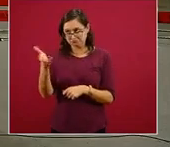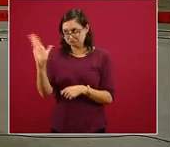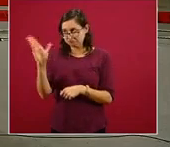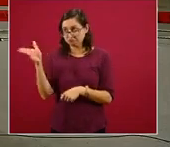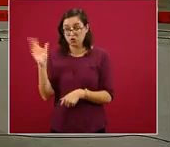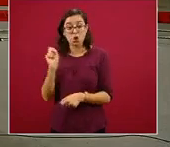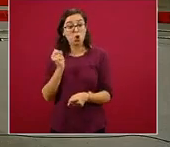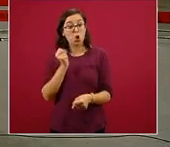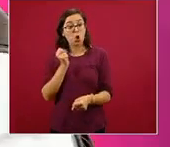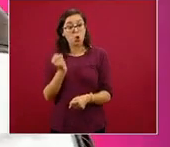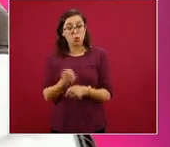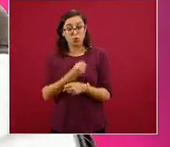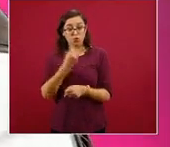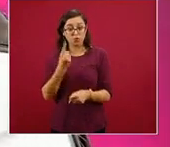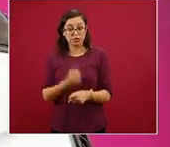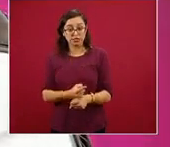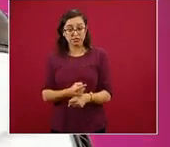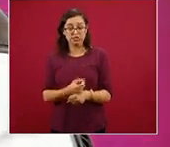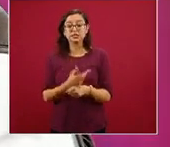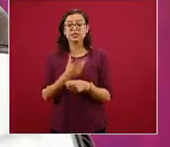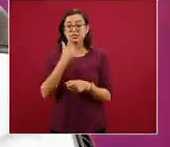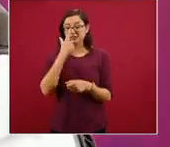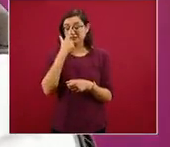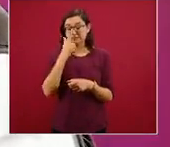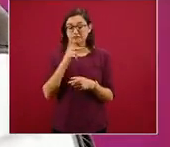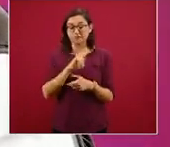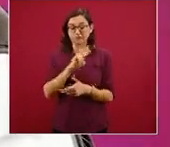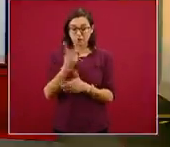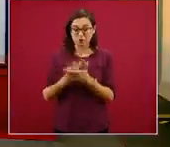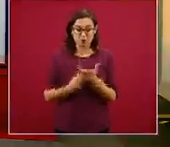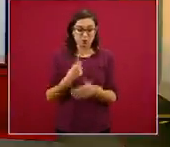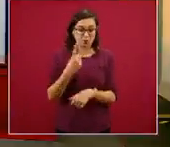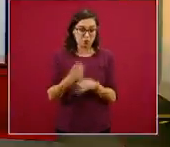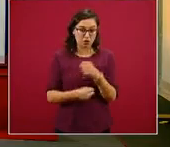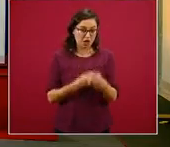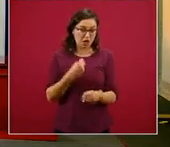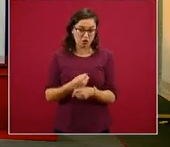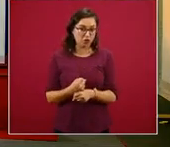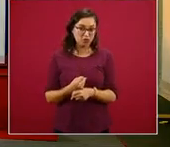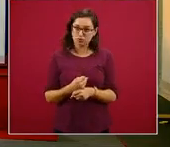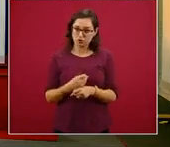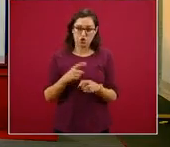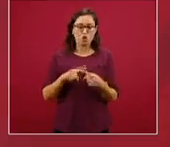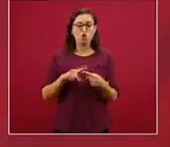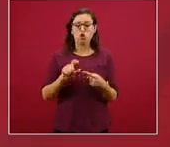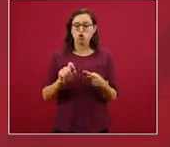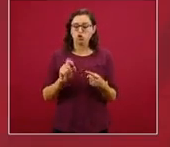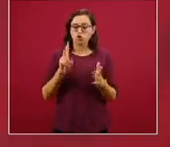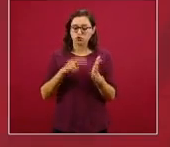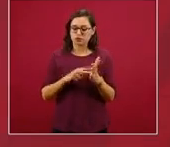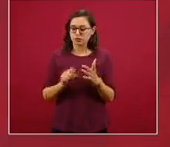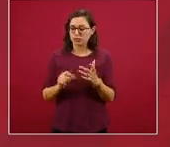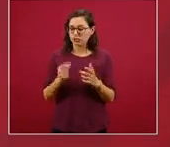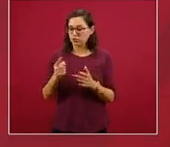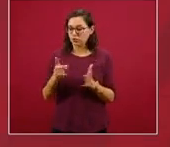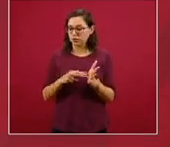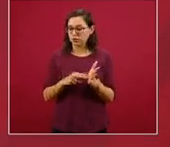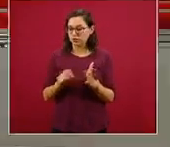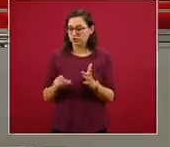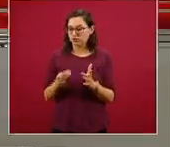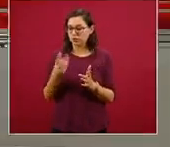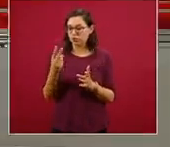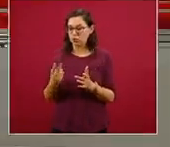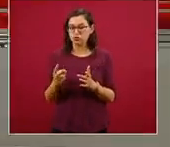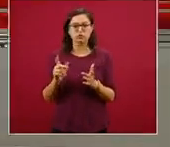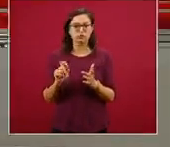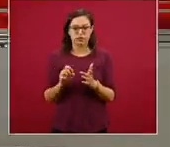una programación que no se va a quedar solamente ahí, sino que año con año, 2021, 2022, se pretende vaya